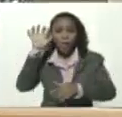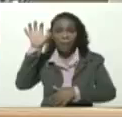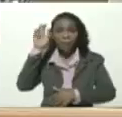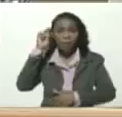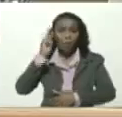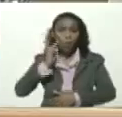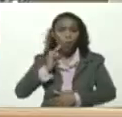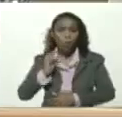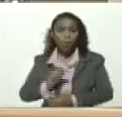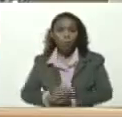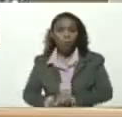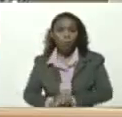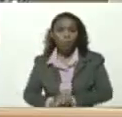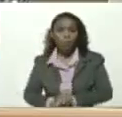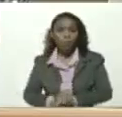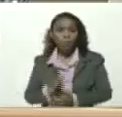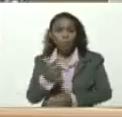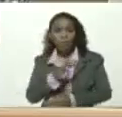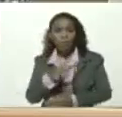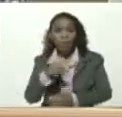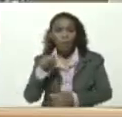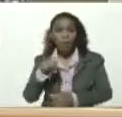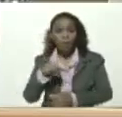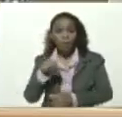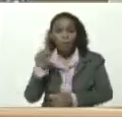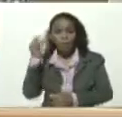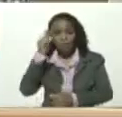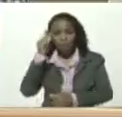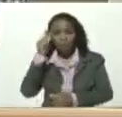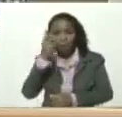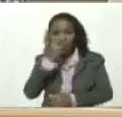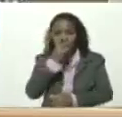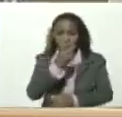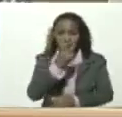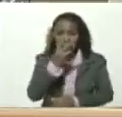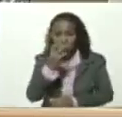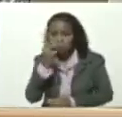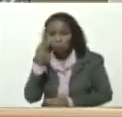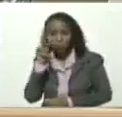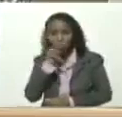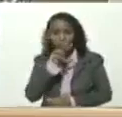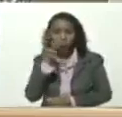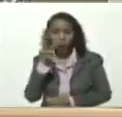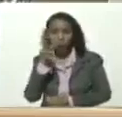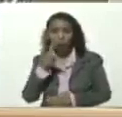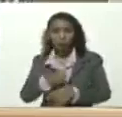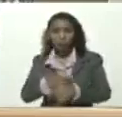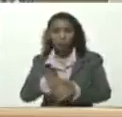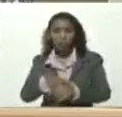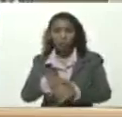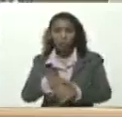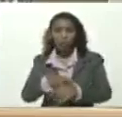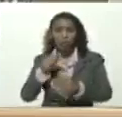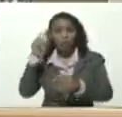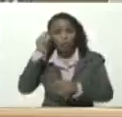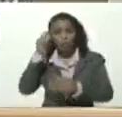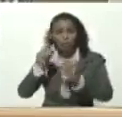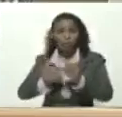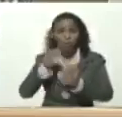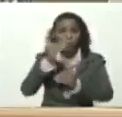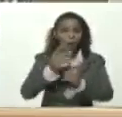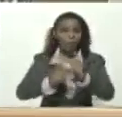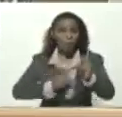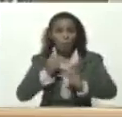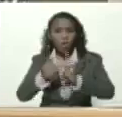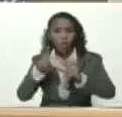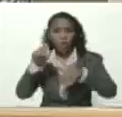Bolívar durante estos días previos y durante y unos días después del proceso de